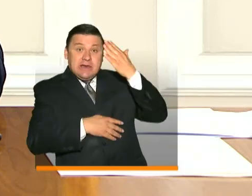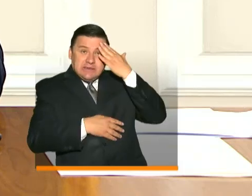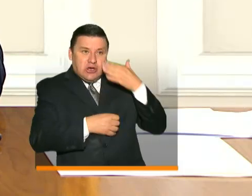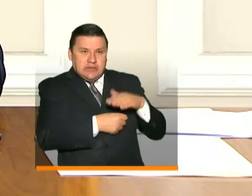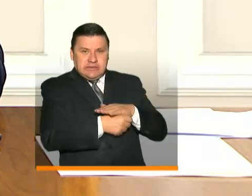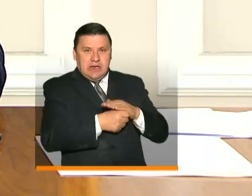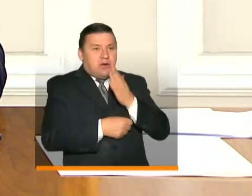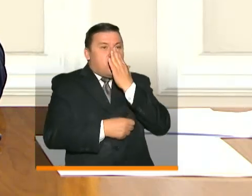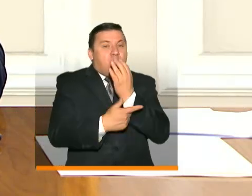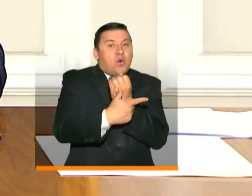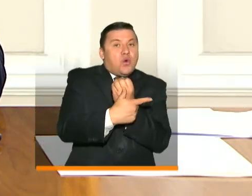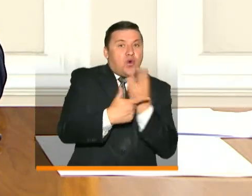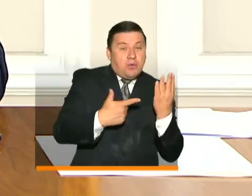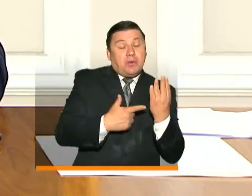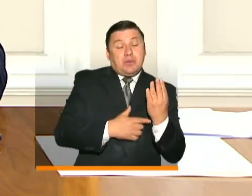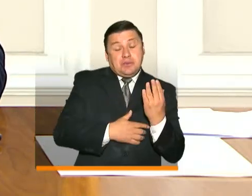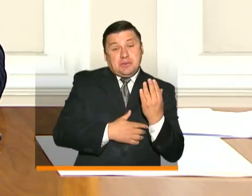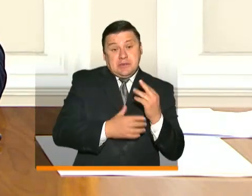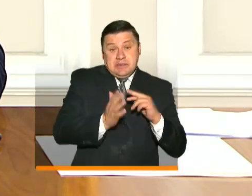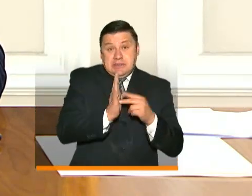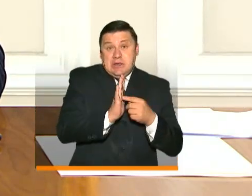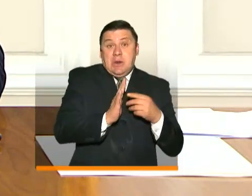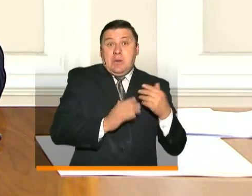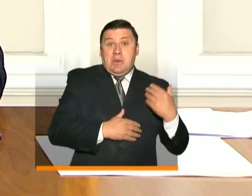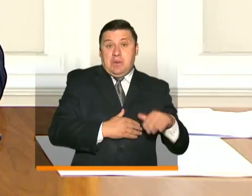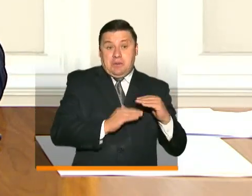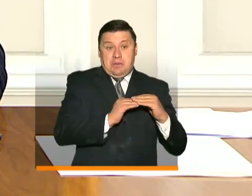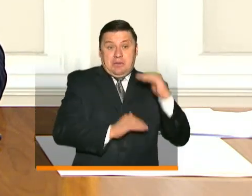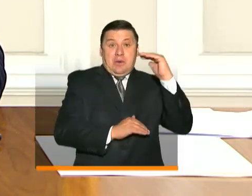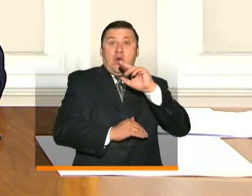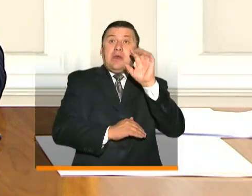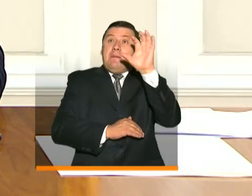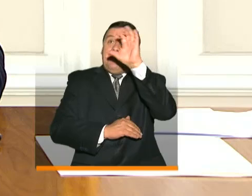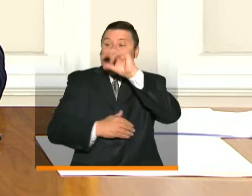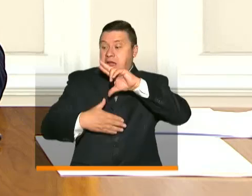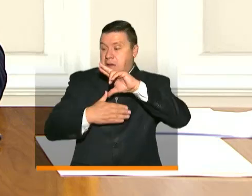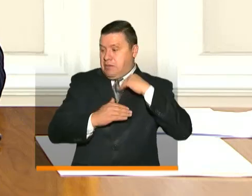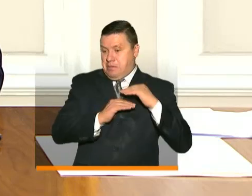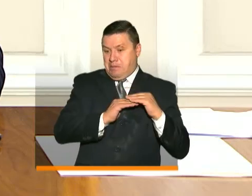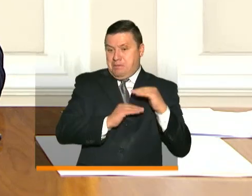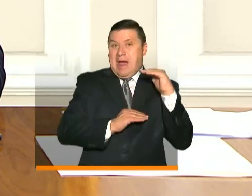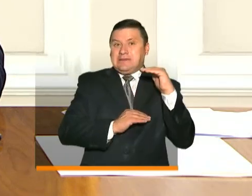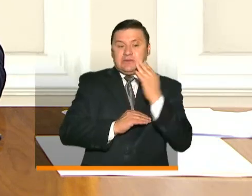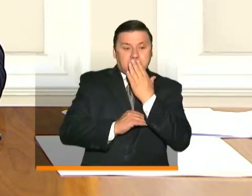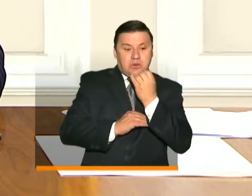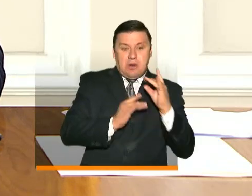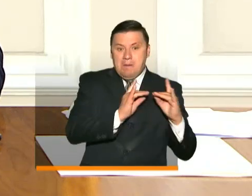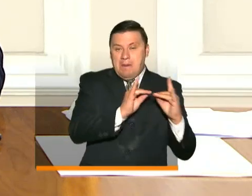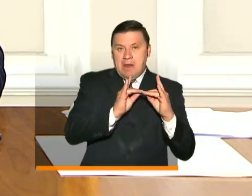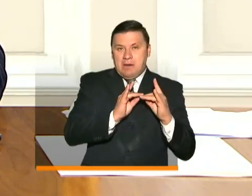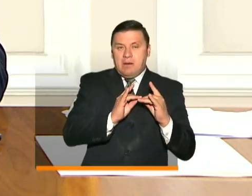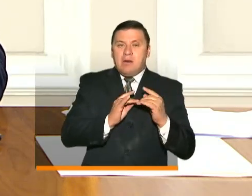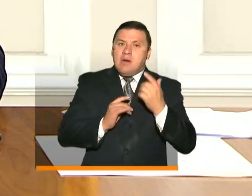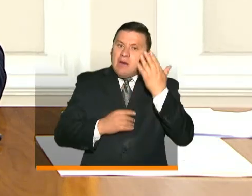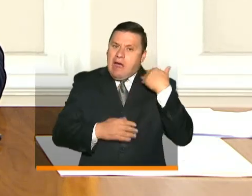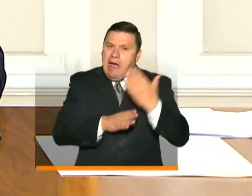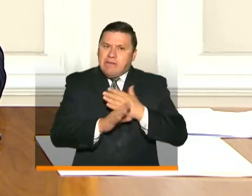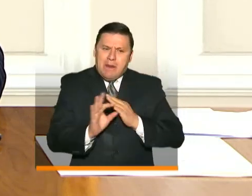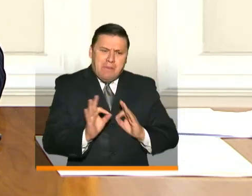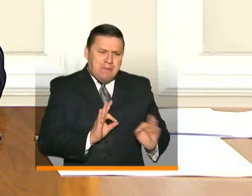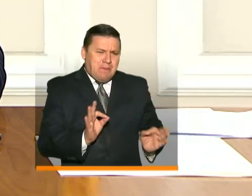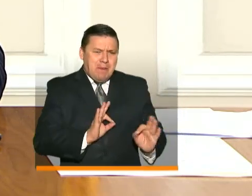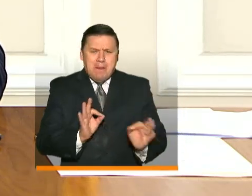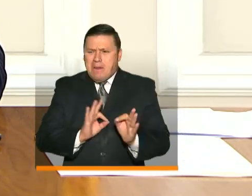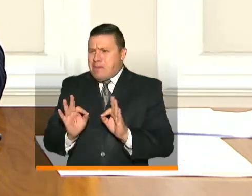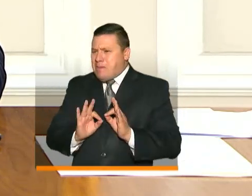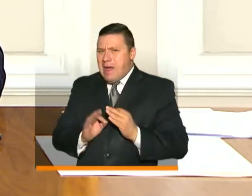con un número que era significativamente superior al de muchos países de América Latina y que también con el plan de expansión, el que ya se ha